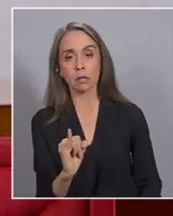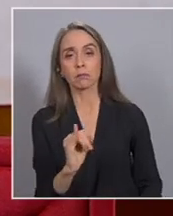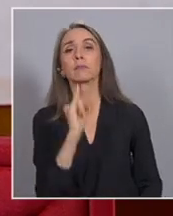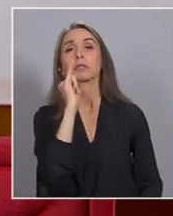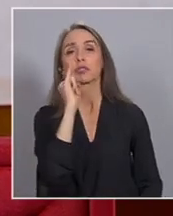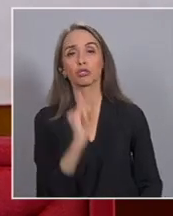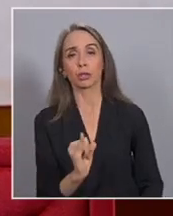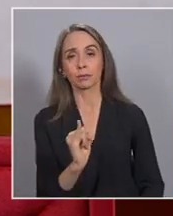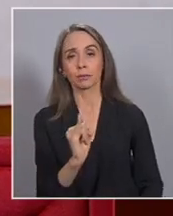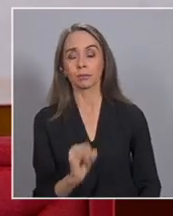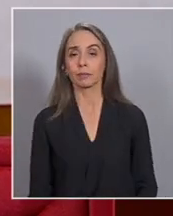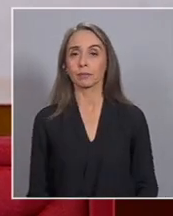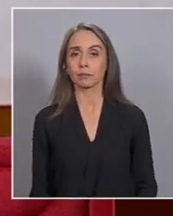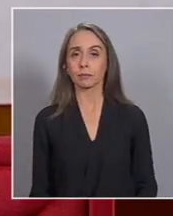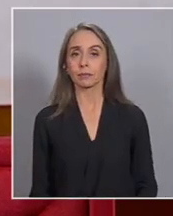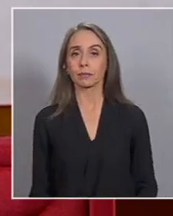sí.